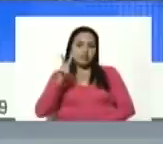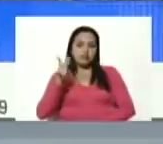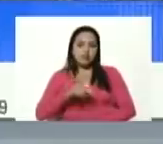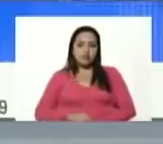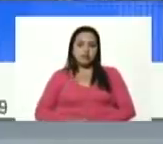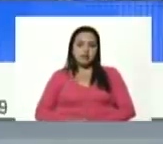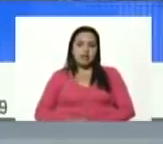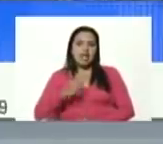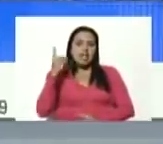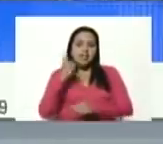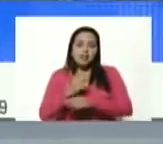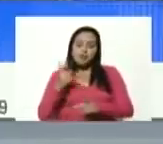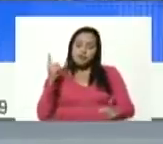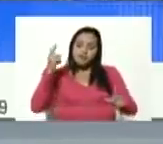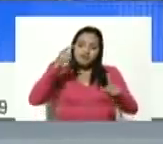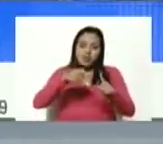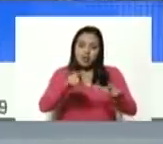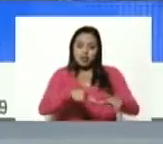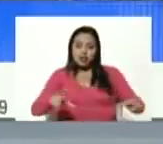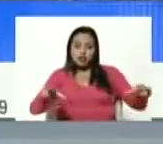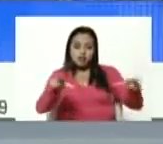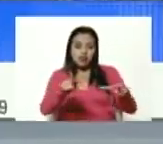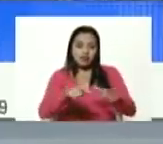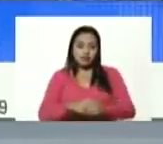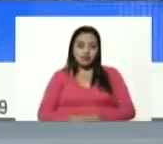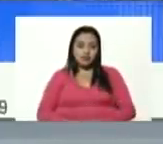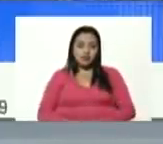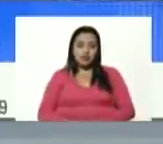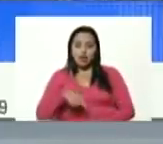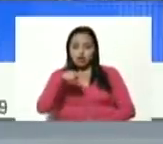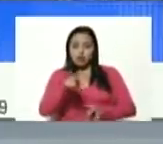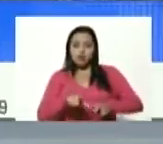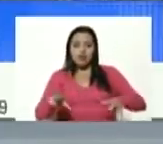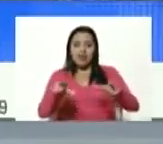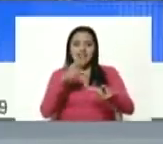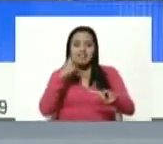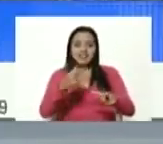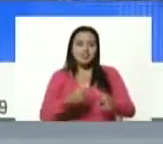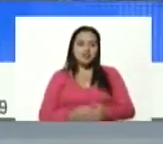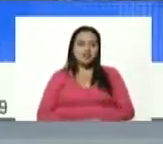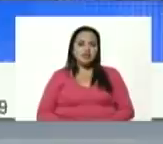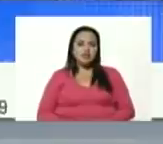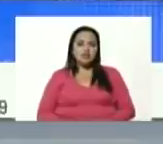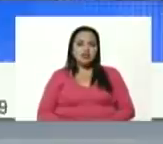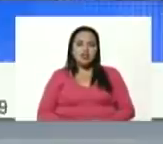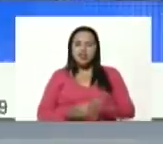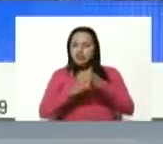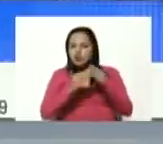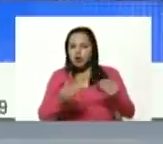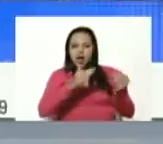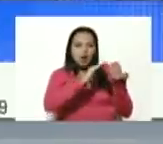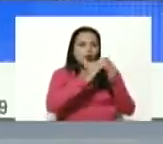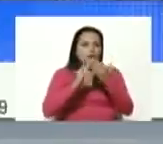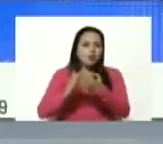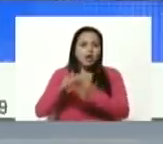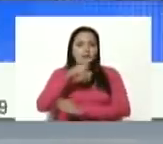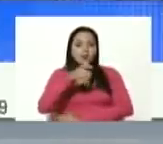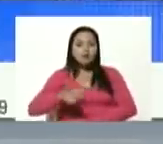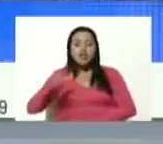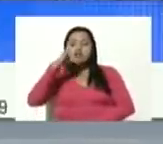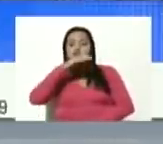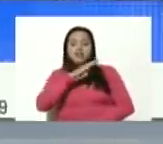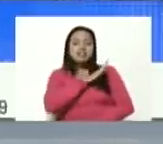Tenemos que llegar ahí, a donde los vecinos de Sasaima y de las mil Sasaima y de las mil comunidades, a donde la gente que no